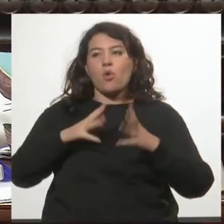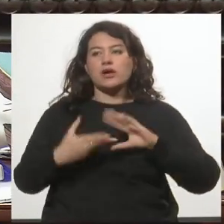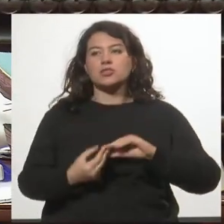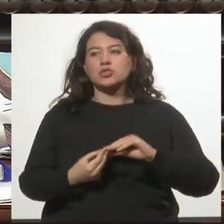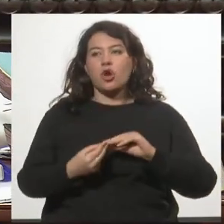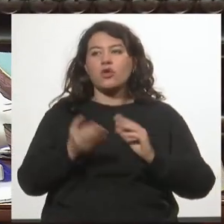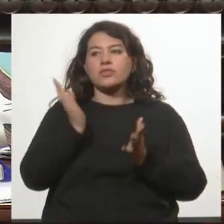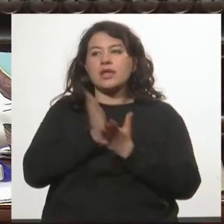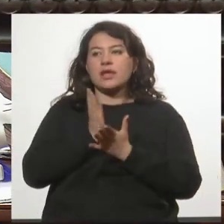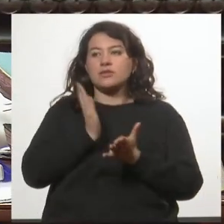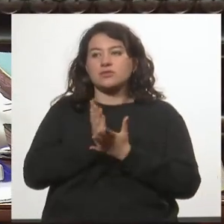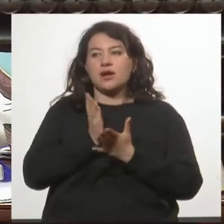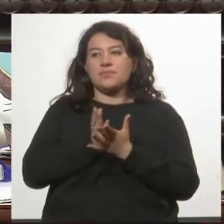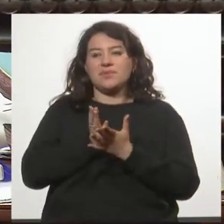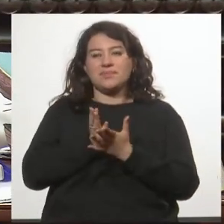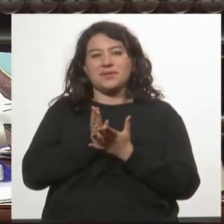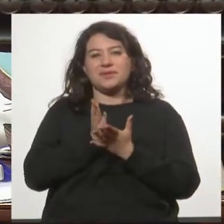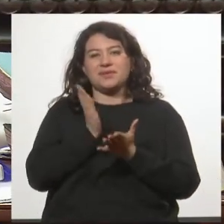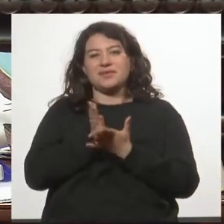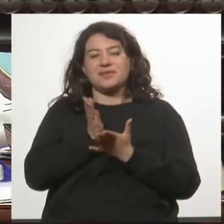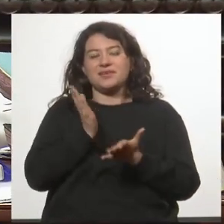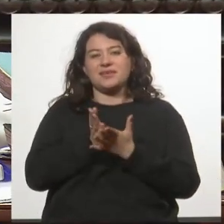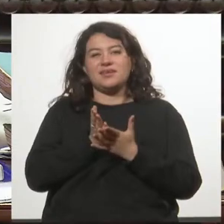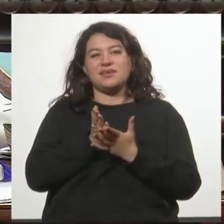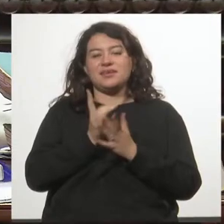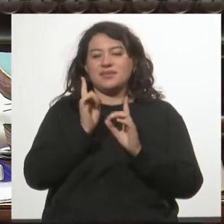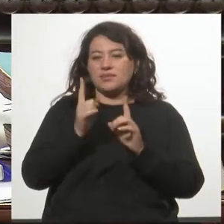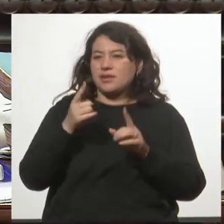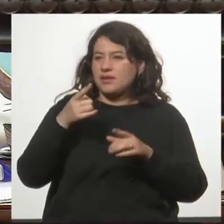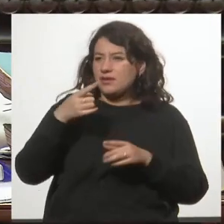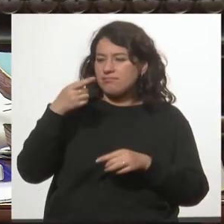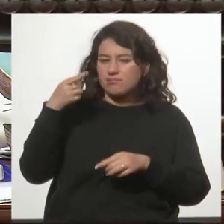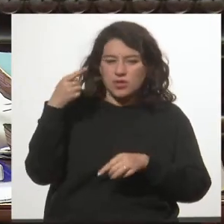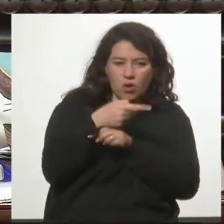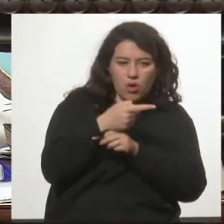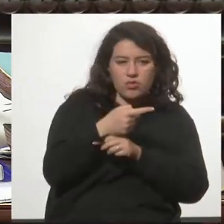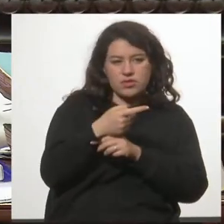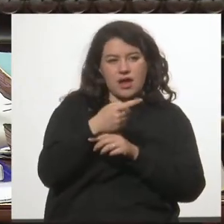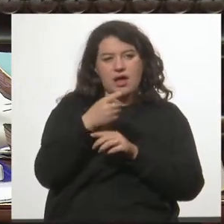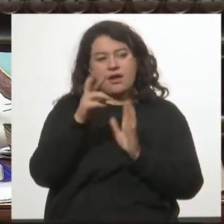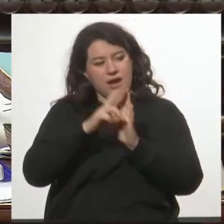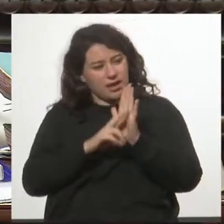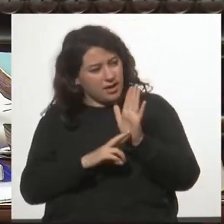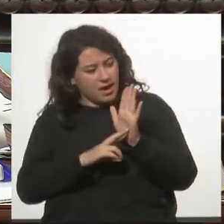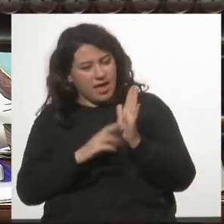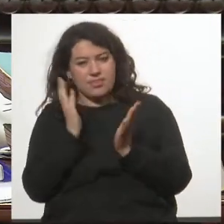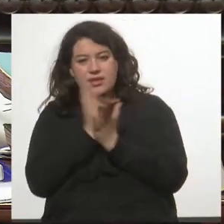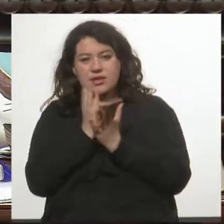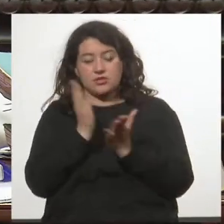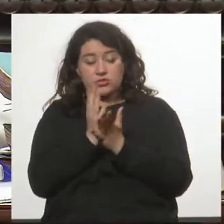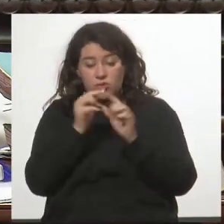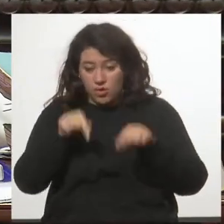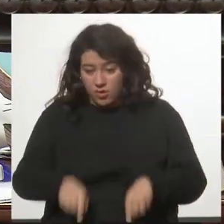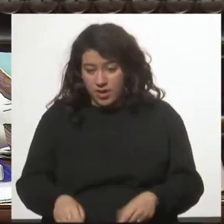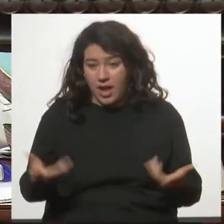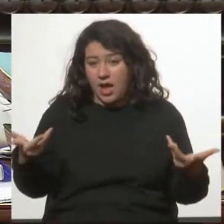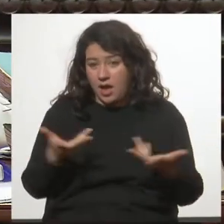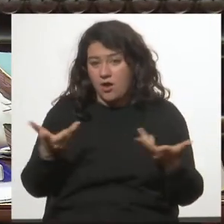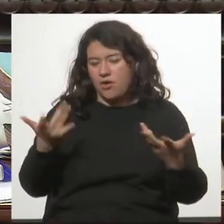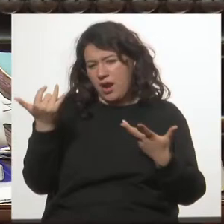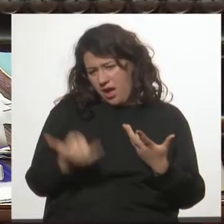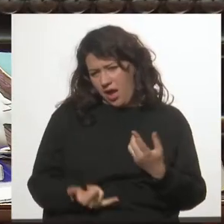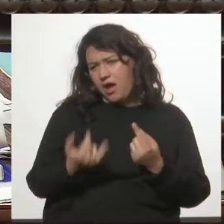a derecho y que los actos contrarios a la regla de derecho o dictados con desviación de poder y aquí hay